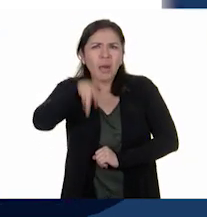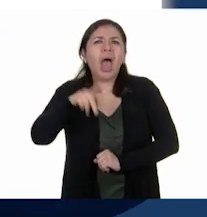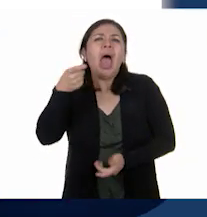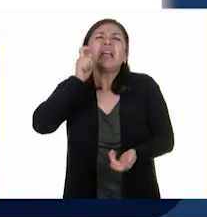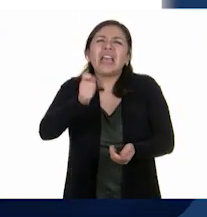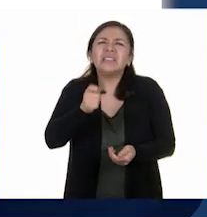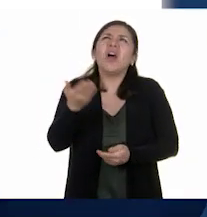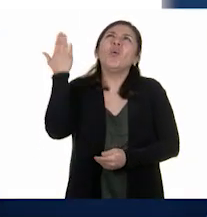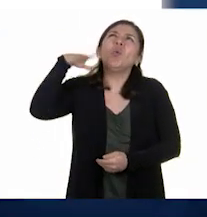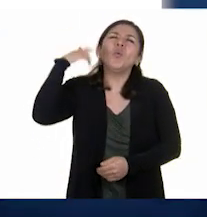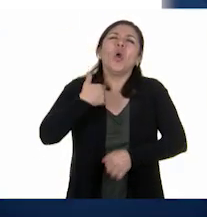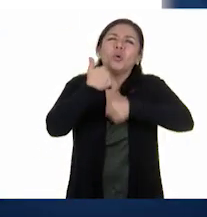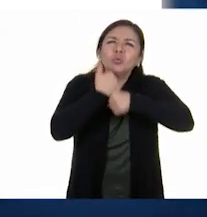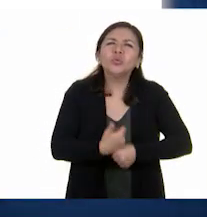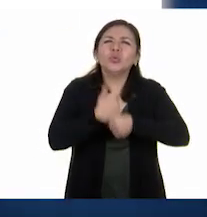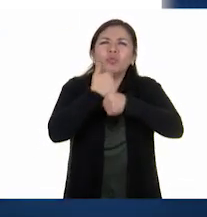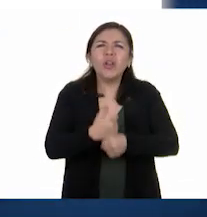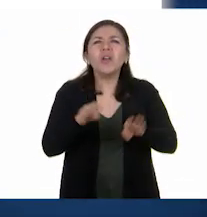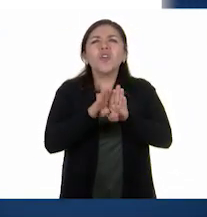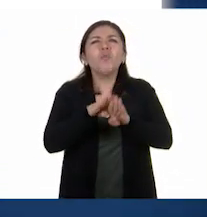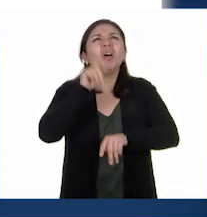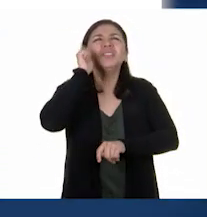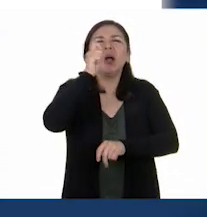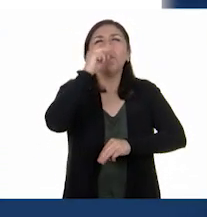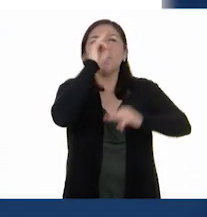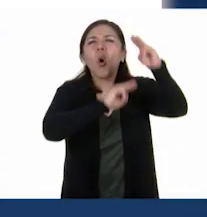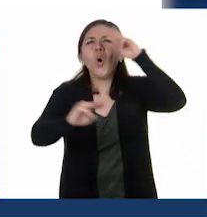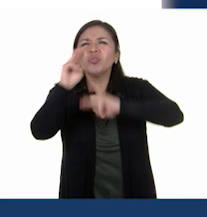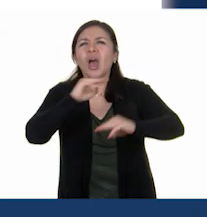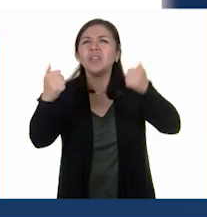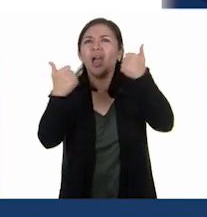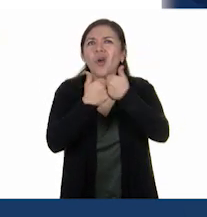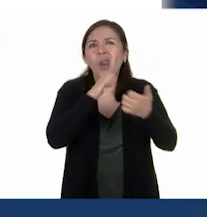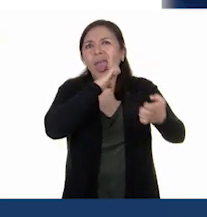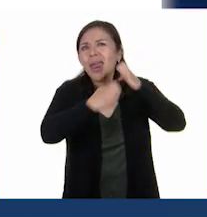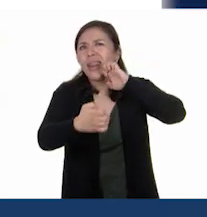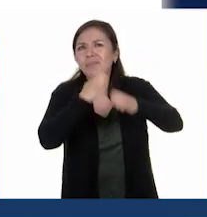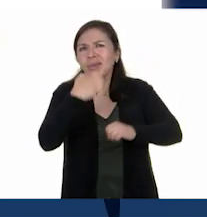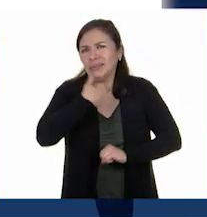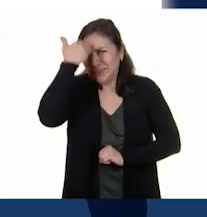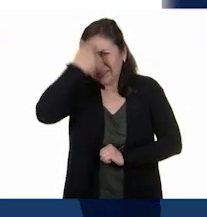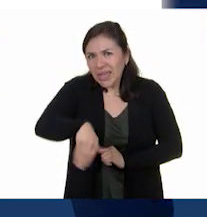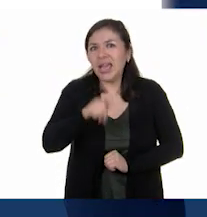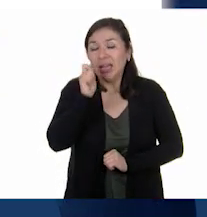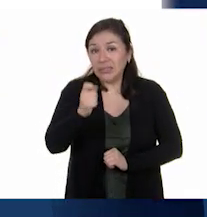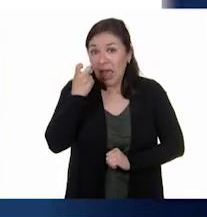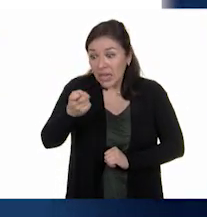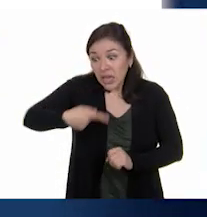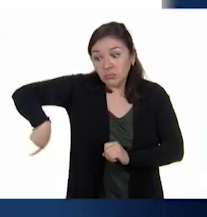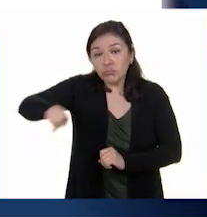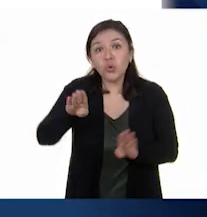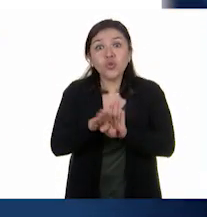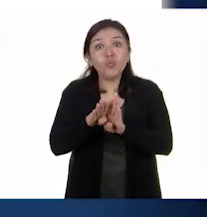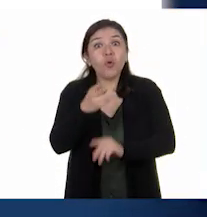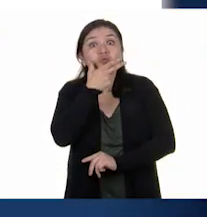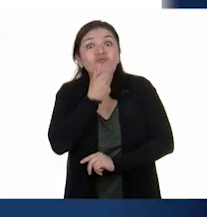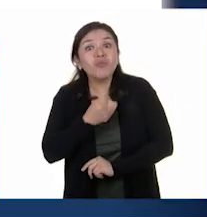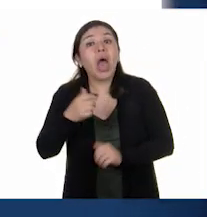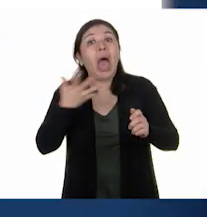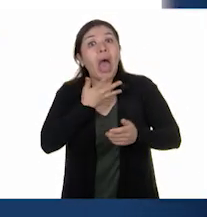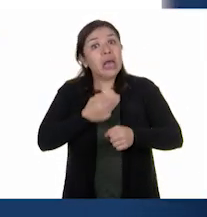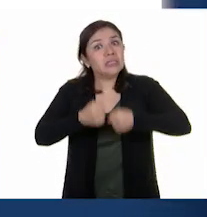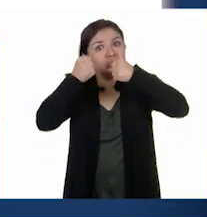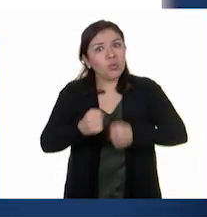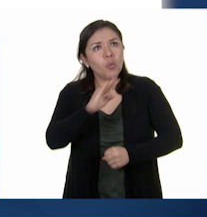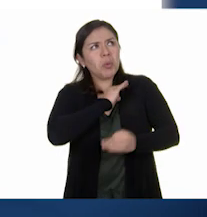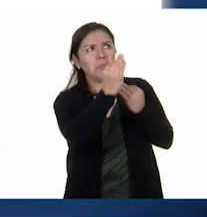penalidades y privaciones andando por las quebradas de la sierra con fuerza enemiga a la espalda, sabía también que una tropa solo vale cuando está segura de que